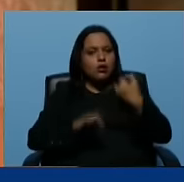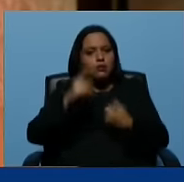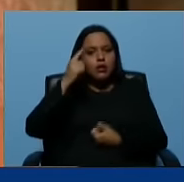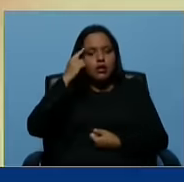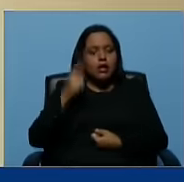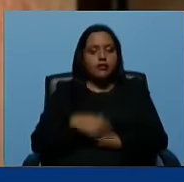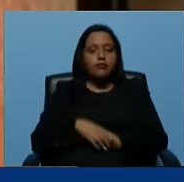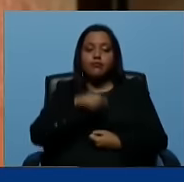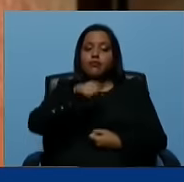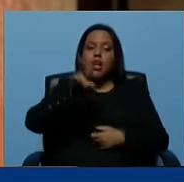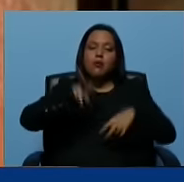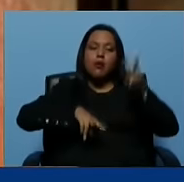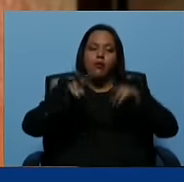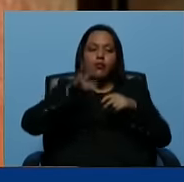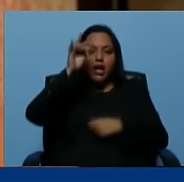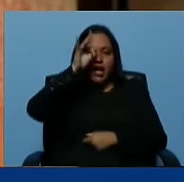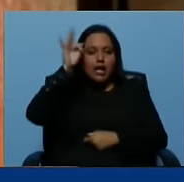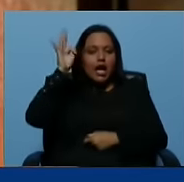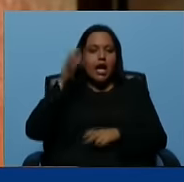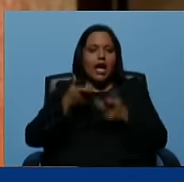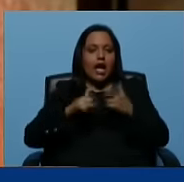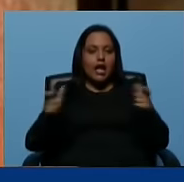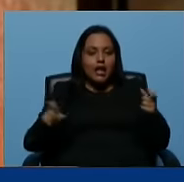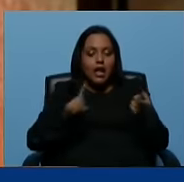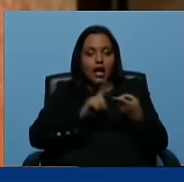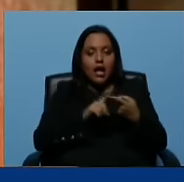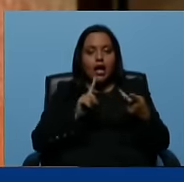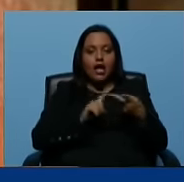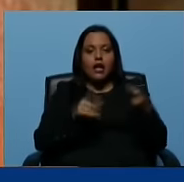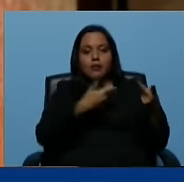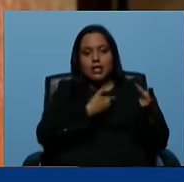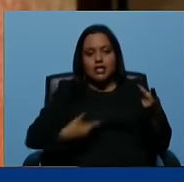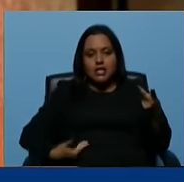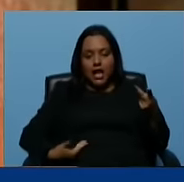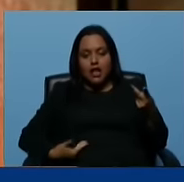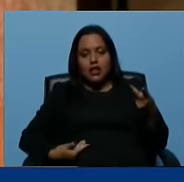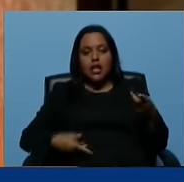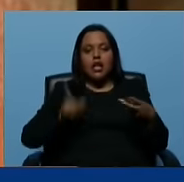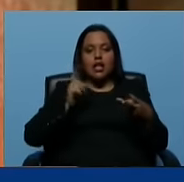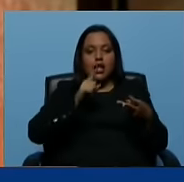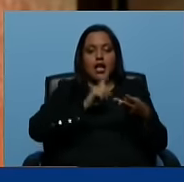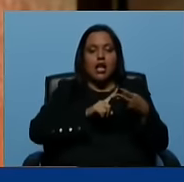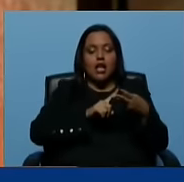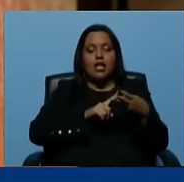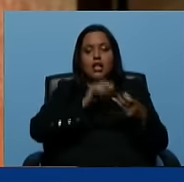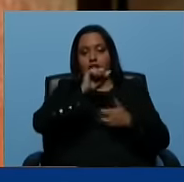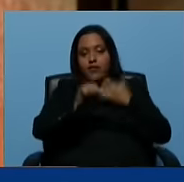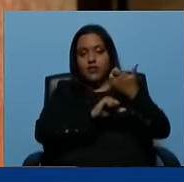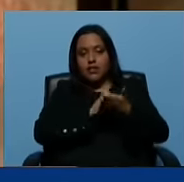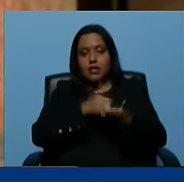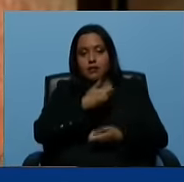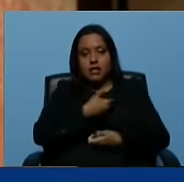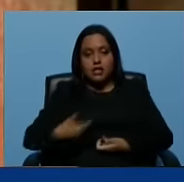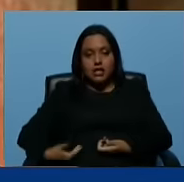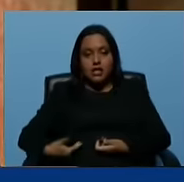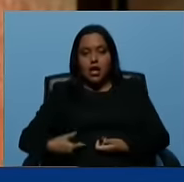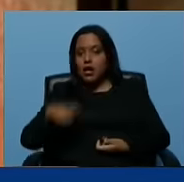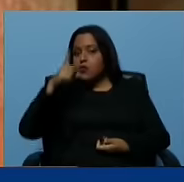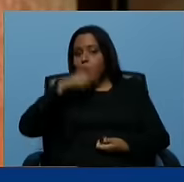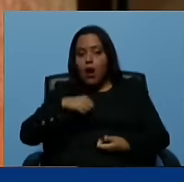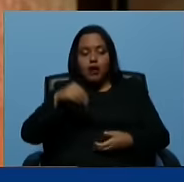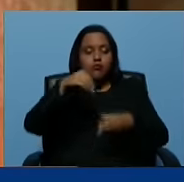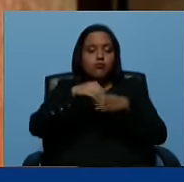Esta exposición que tuvo el fiscal general, la exposición del presidente de la República, la exposición de la vicepresidenta de la República, no existen en los